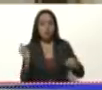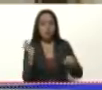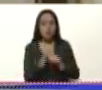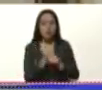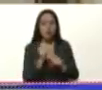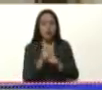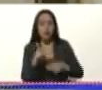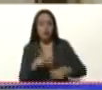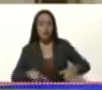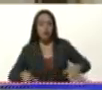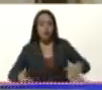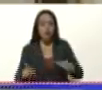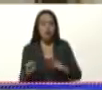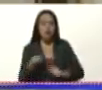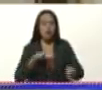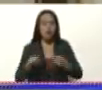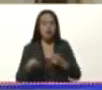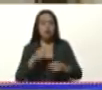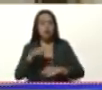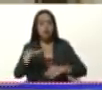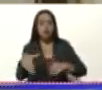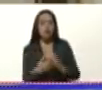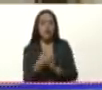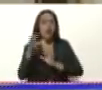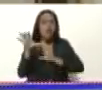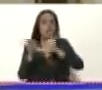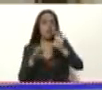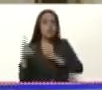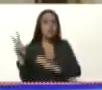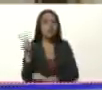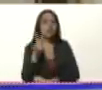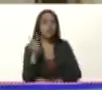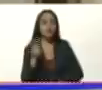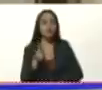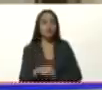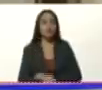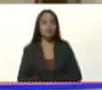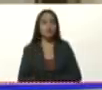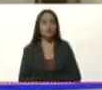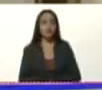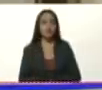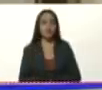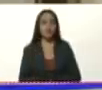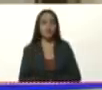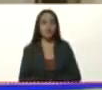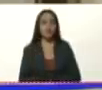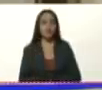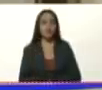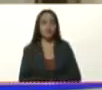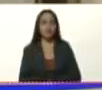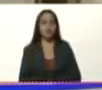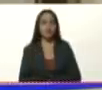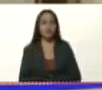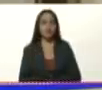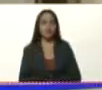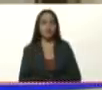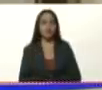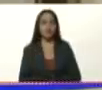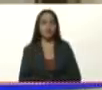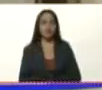China ha dado un ejemplo inmenso al mundo de organización, de disciplina social, de